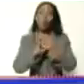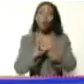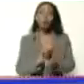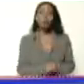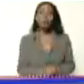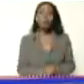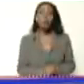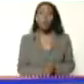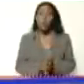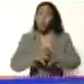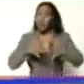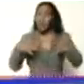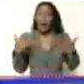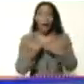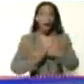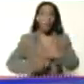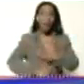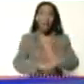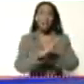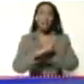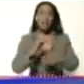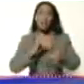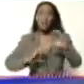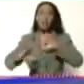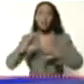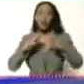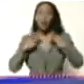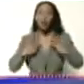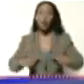de un gran avance científico humano